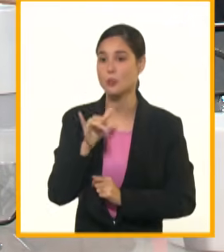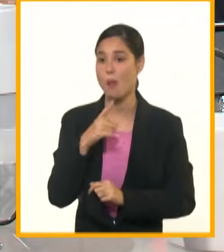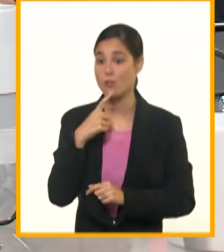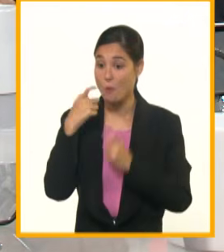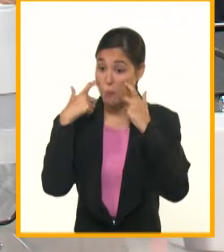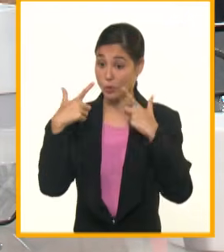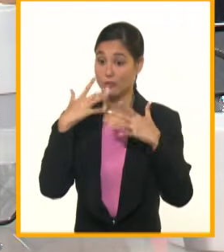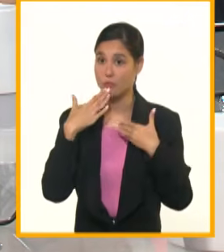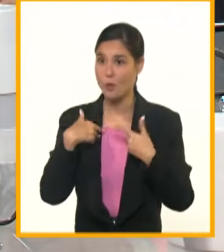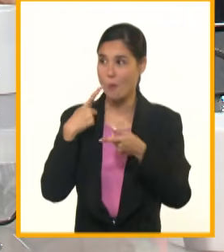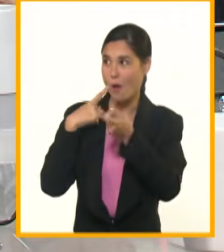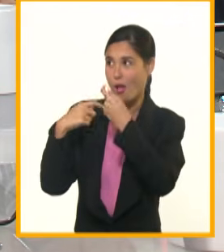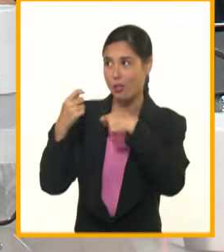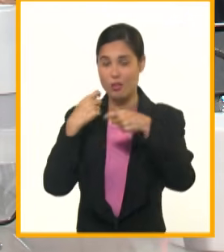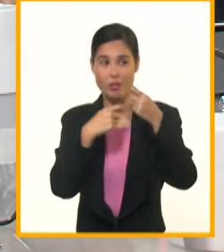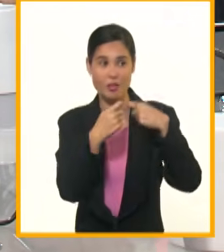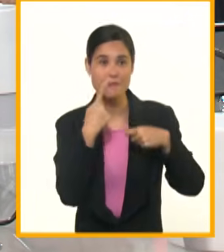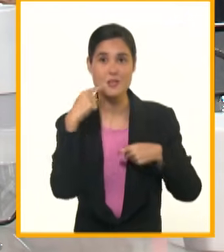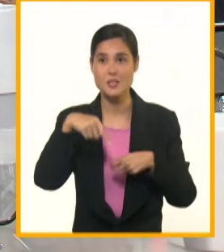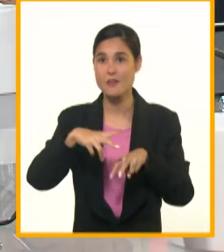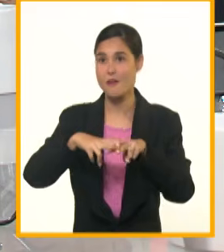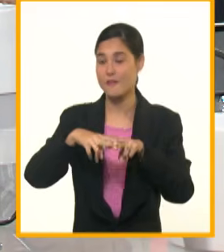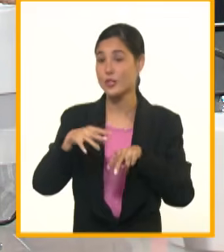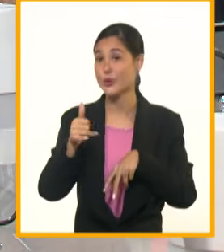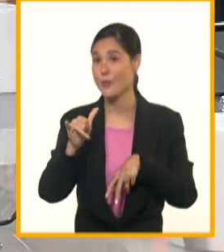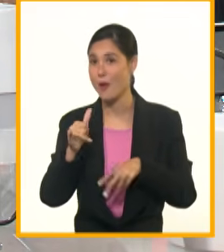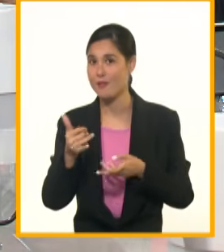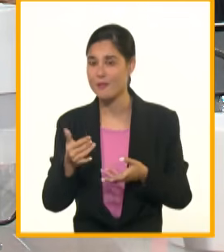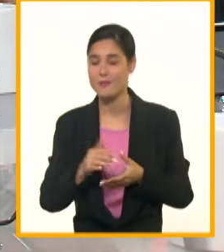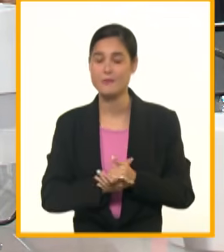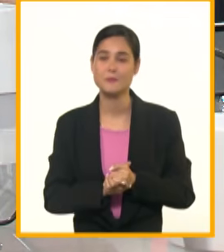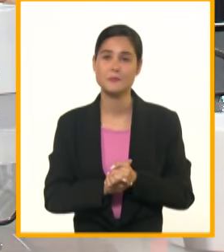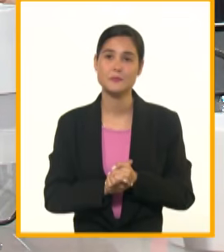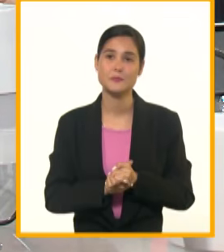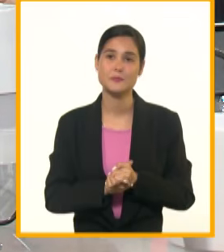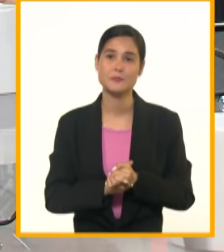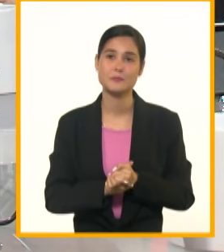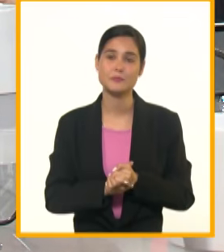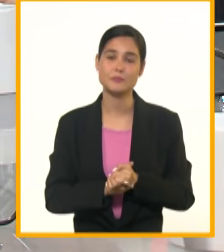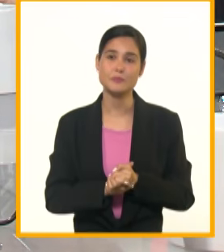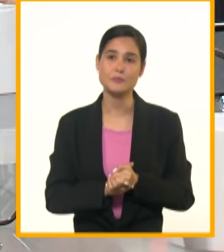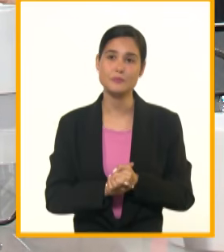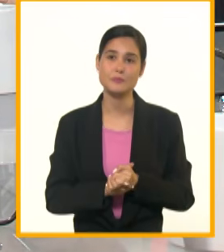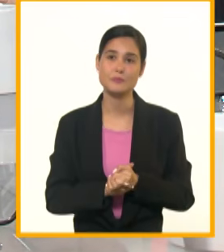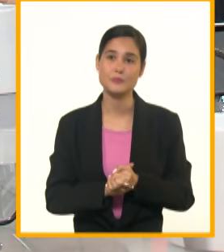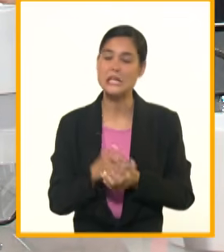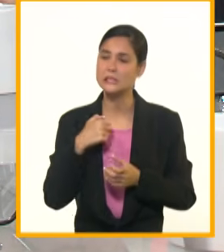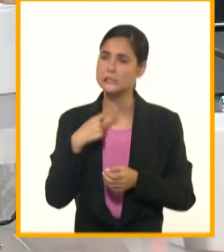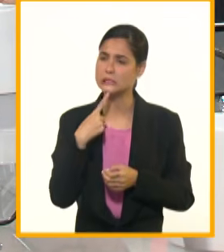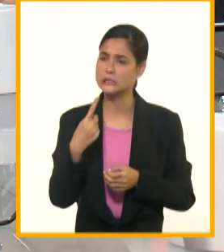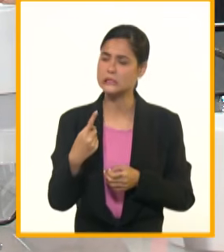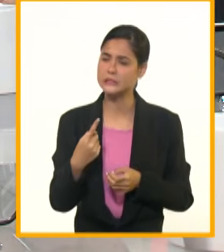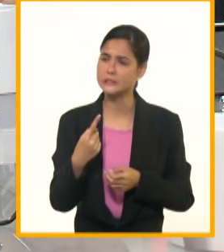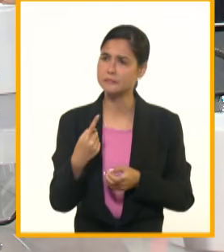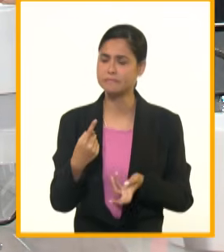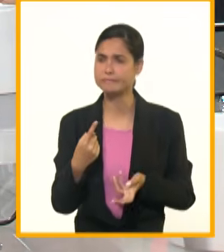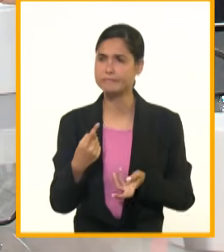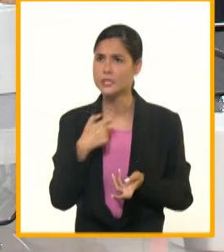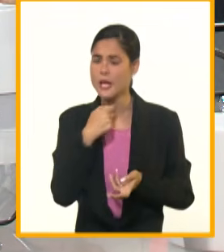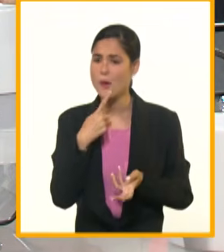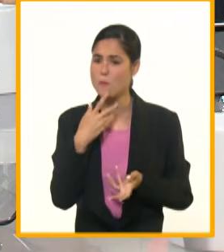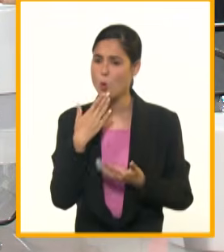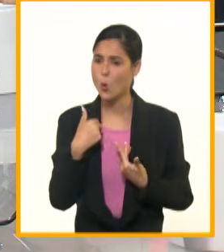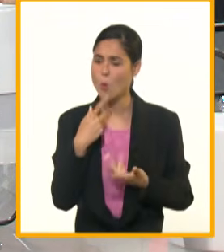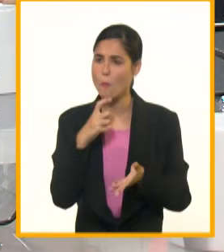de ron de San José, la fábrica de Habana Club. Cuando se habla del propio desarrollo de la